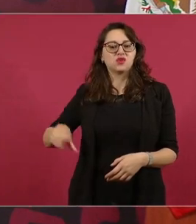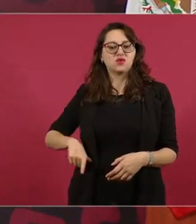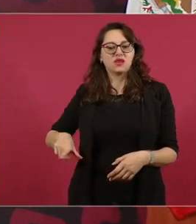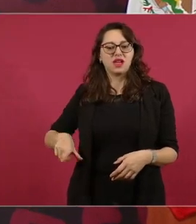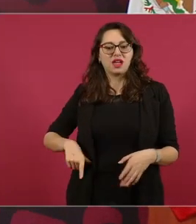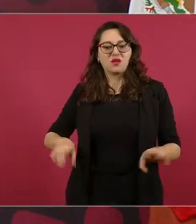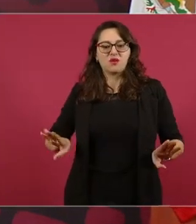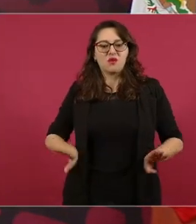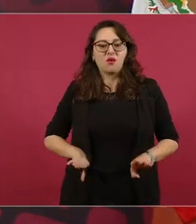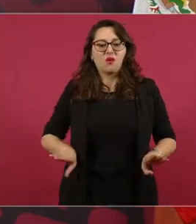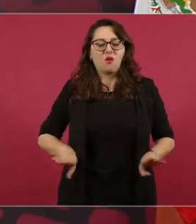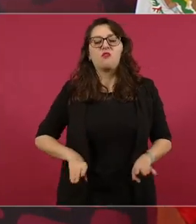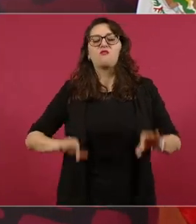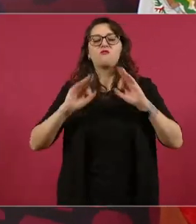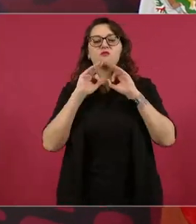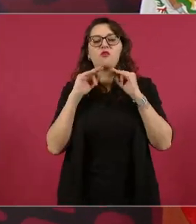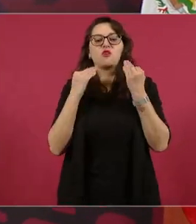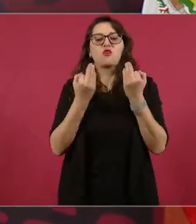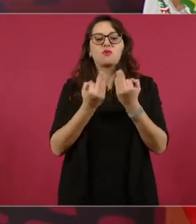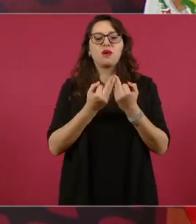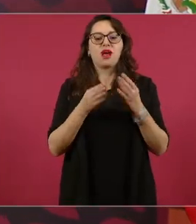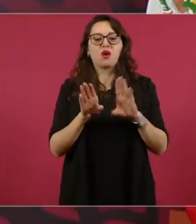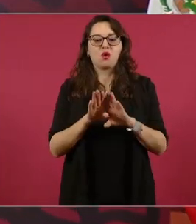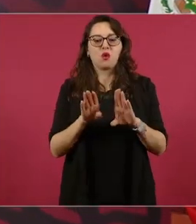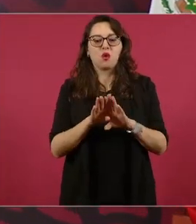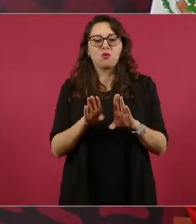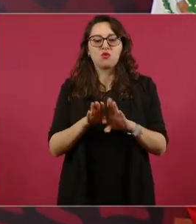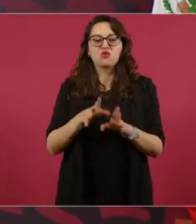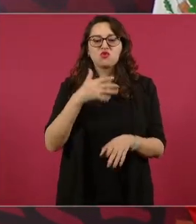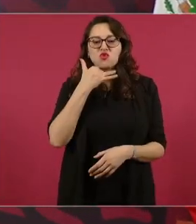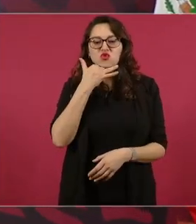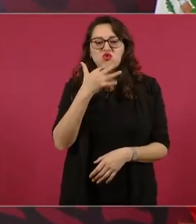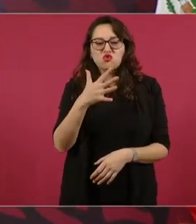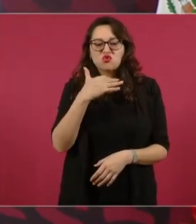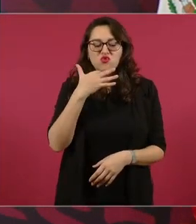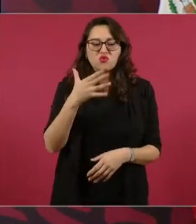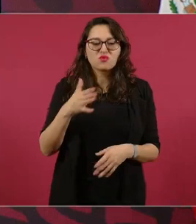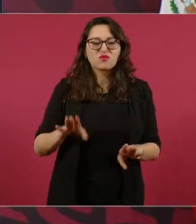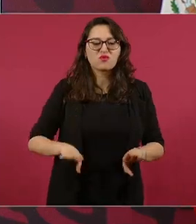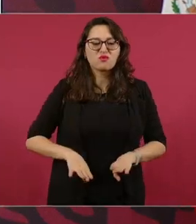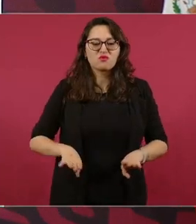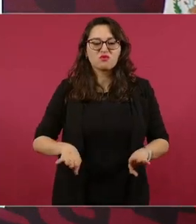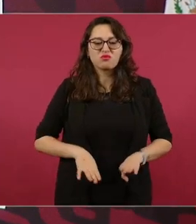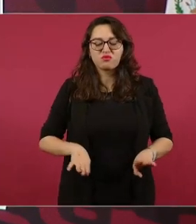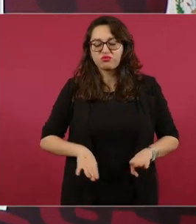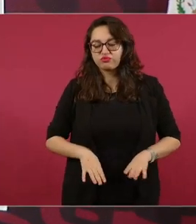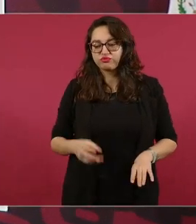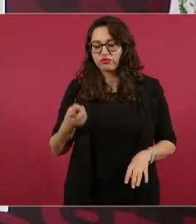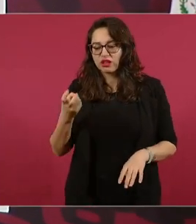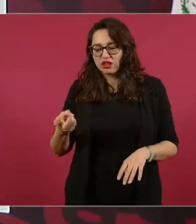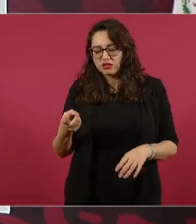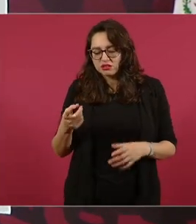y la corrupción que imperaba. Son textos muy buenos.